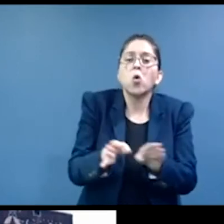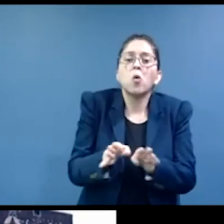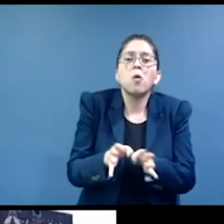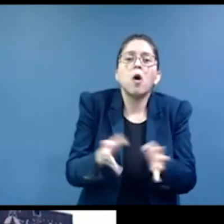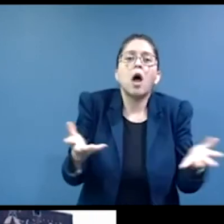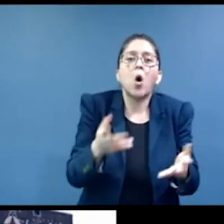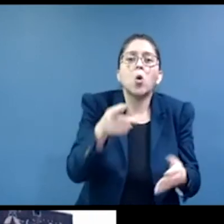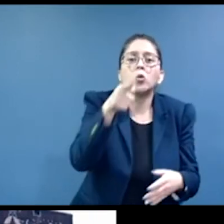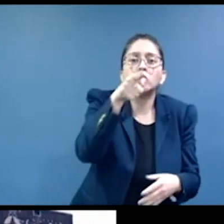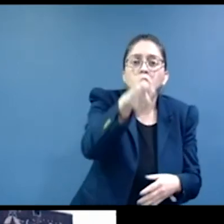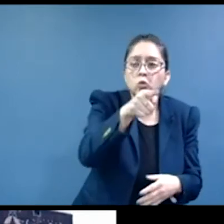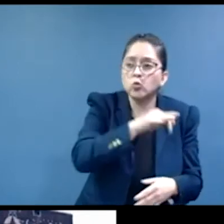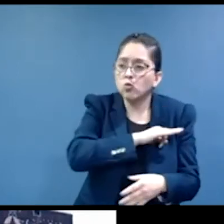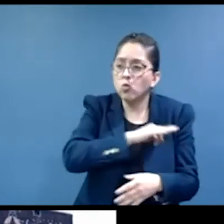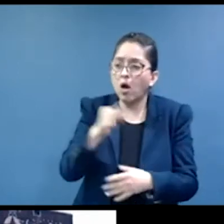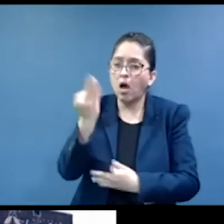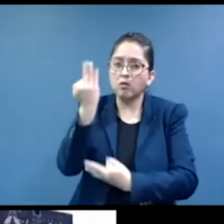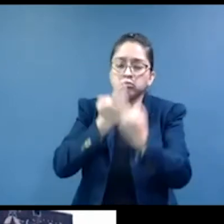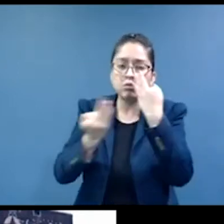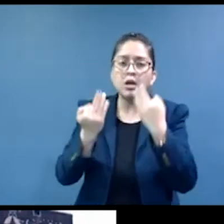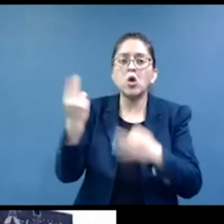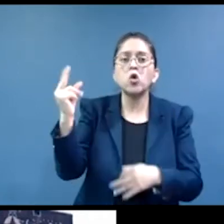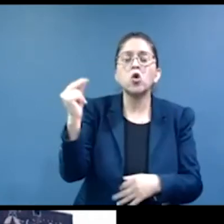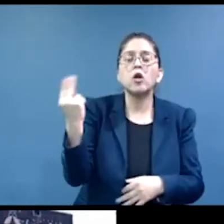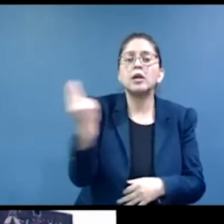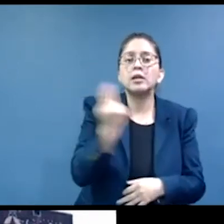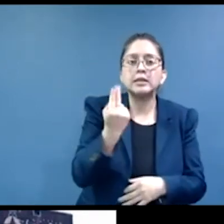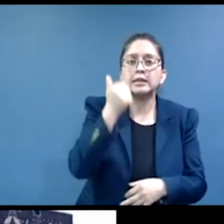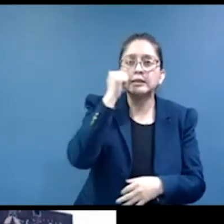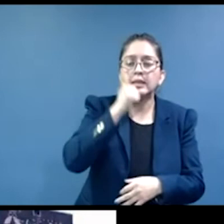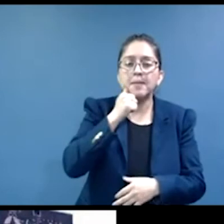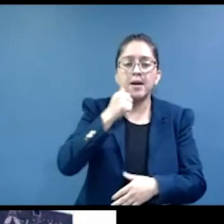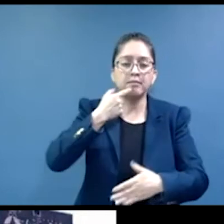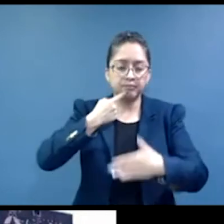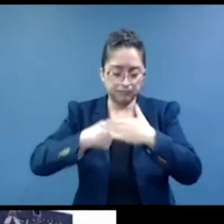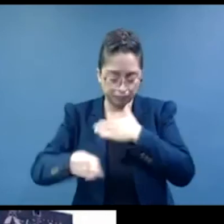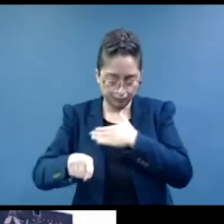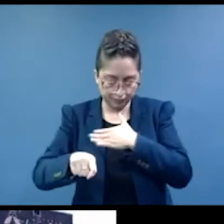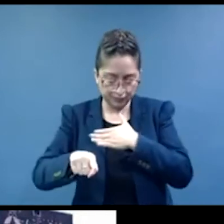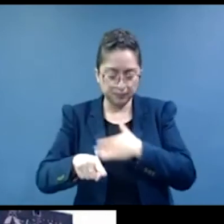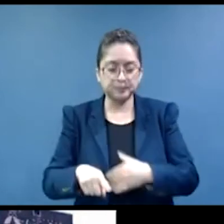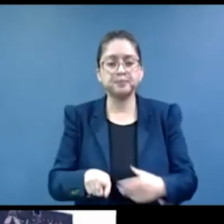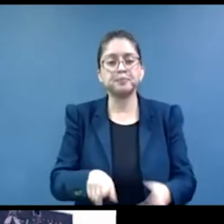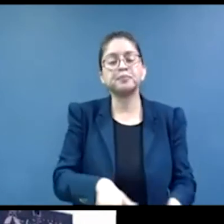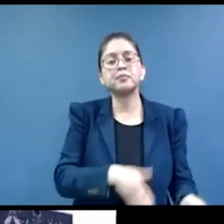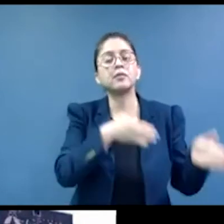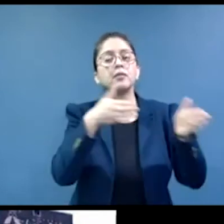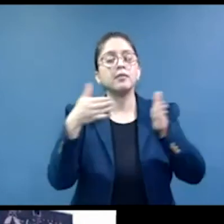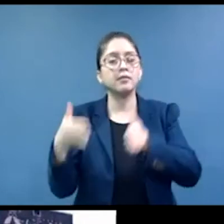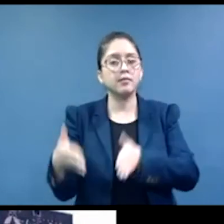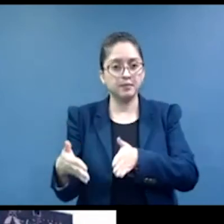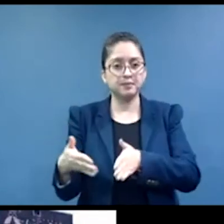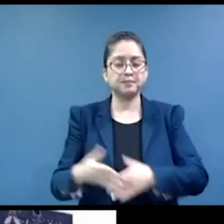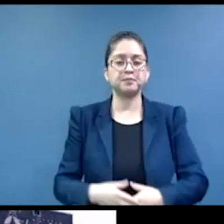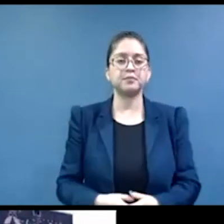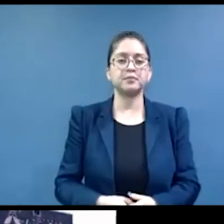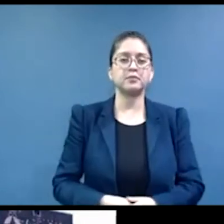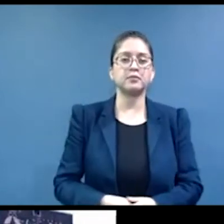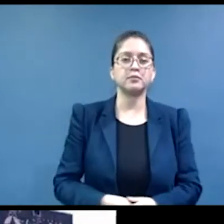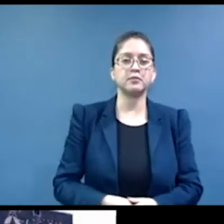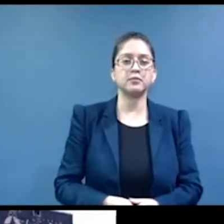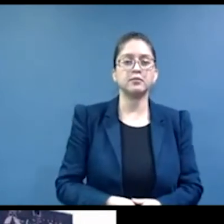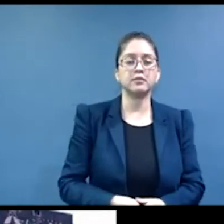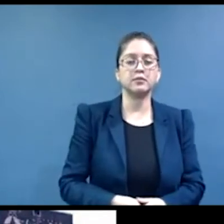retoma estos criterios y ordena el acceso desde un primer momento, ¿no? Y por otro lado, como digo, sí, creo que siempre vale la